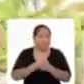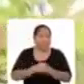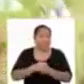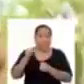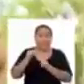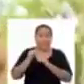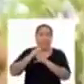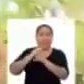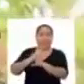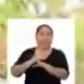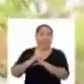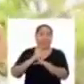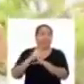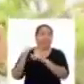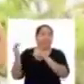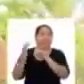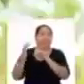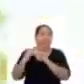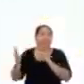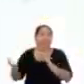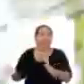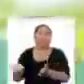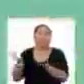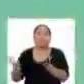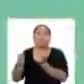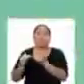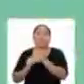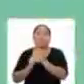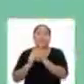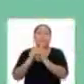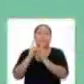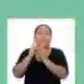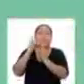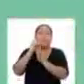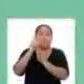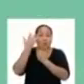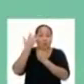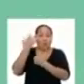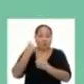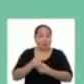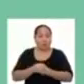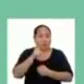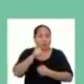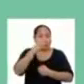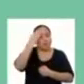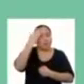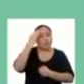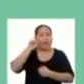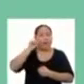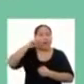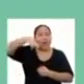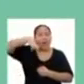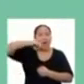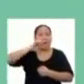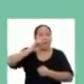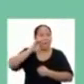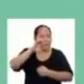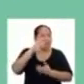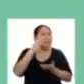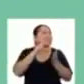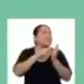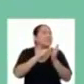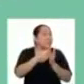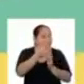evitaban más guerras e impulsaban el desarrollo económico. Helga, ¿sabes qué es el APEC? No creas que es alguna